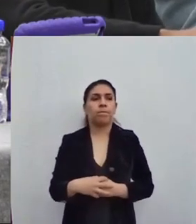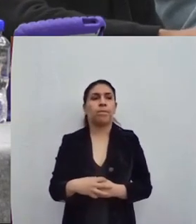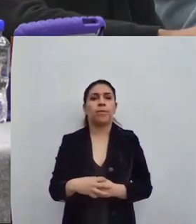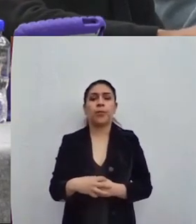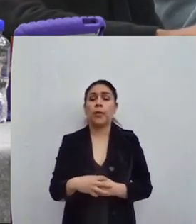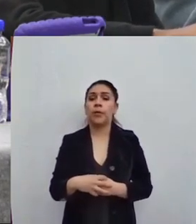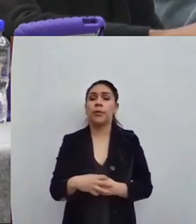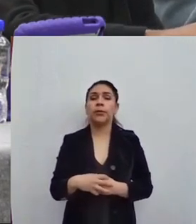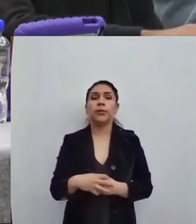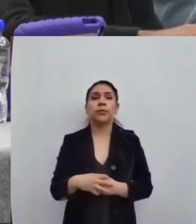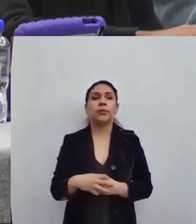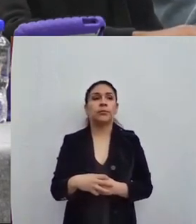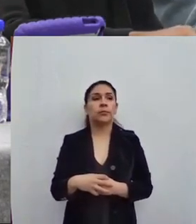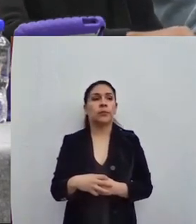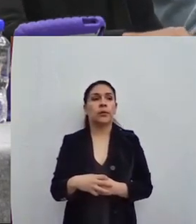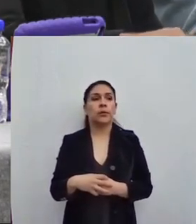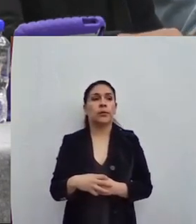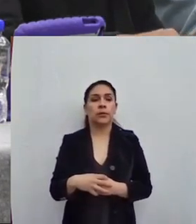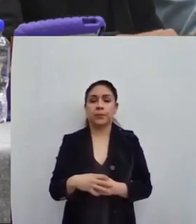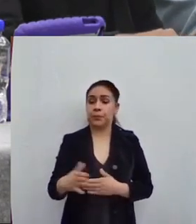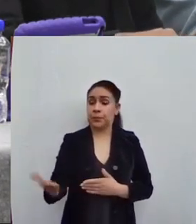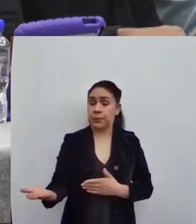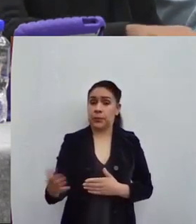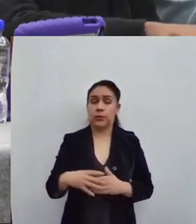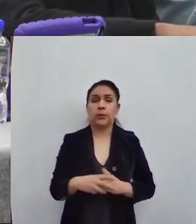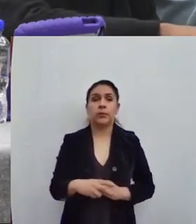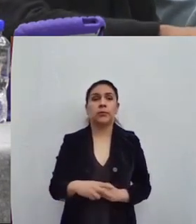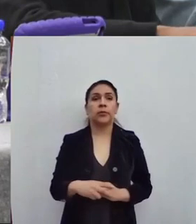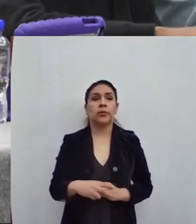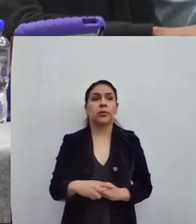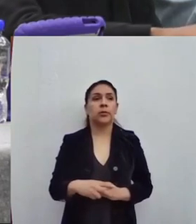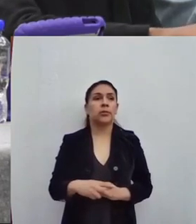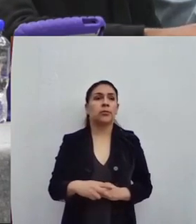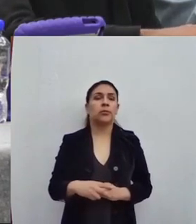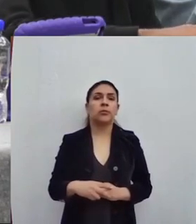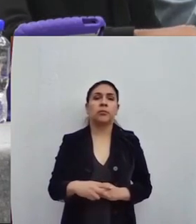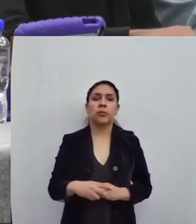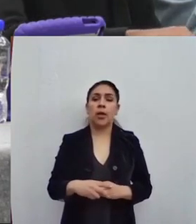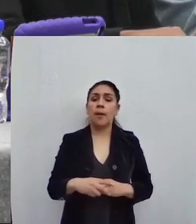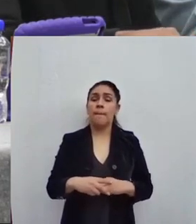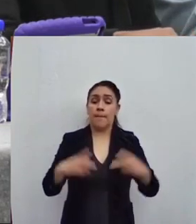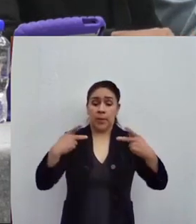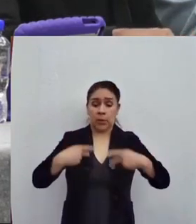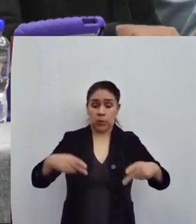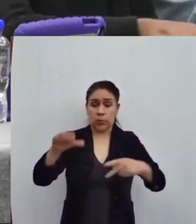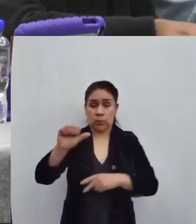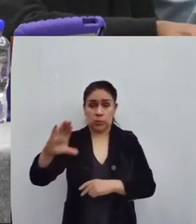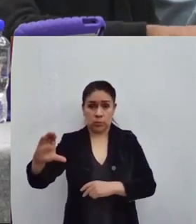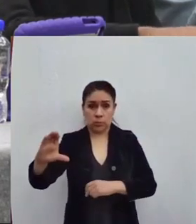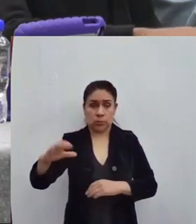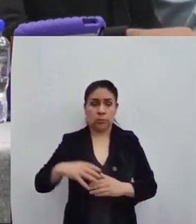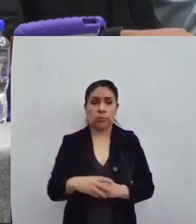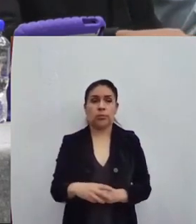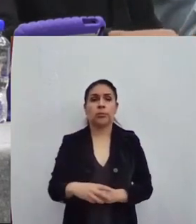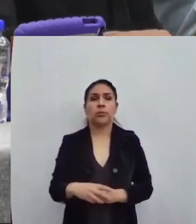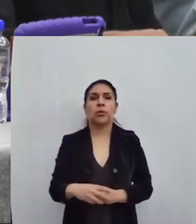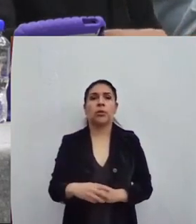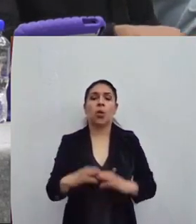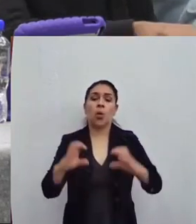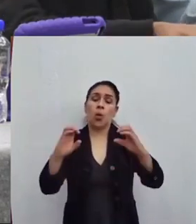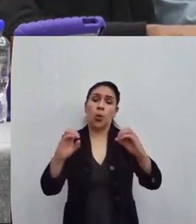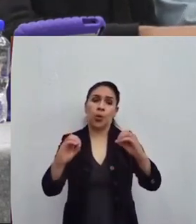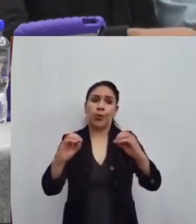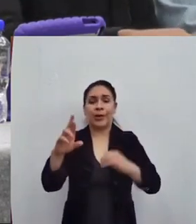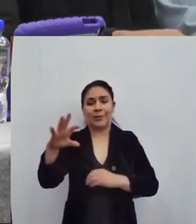personas físicas o jurídico-colectivas de los sectores social y privado que presten servicio a las personas